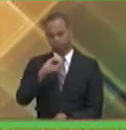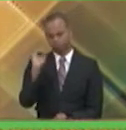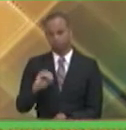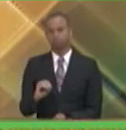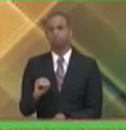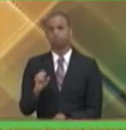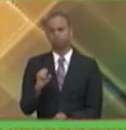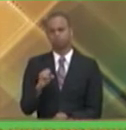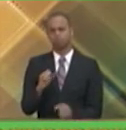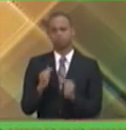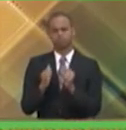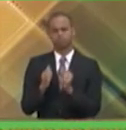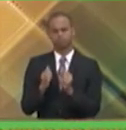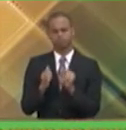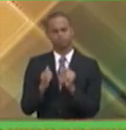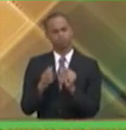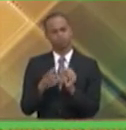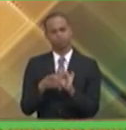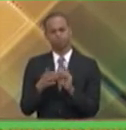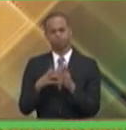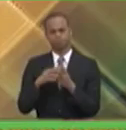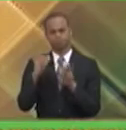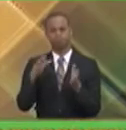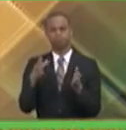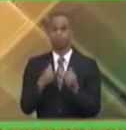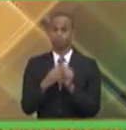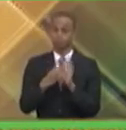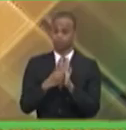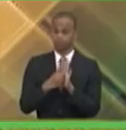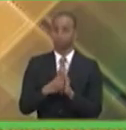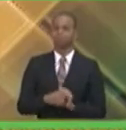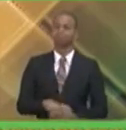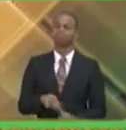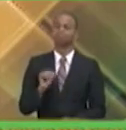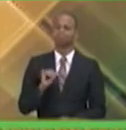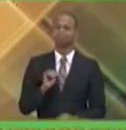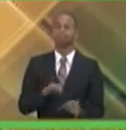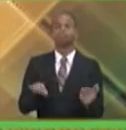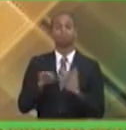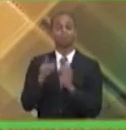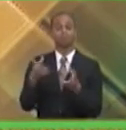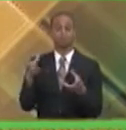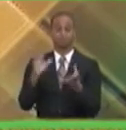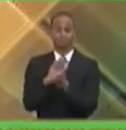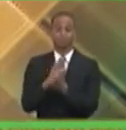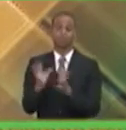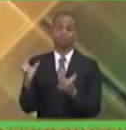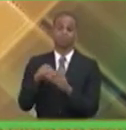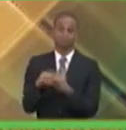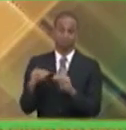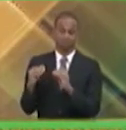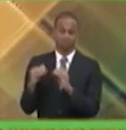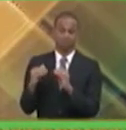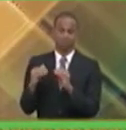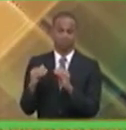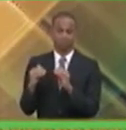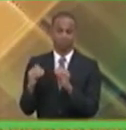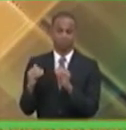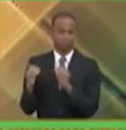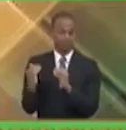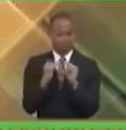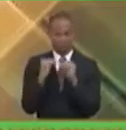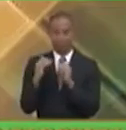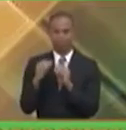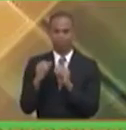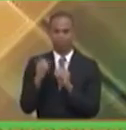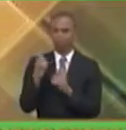Un 30%. Sí. Bien. Lo importante es que es una escuela inclusiva. Sí. Es decir, que no hace... Donde no excluimos a nadie, sino lo